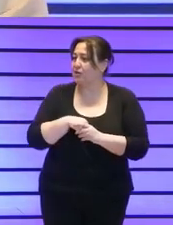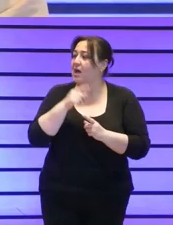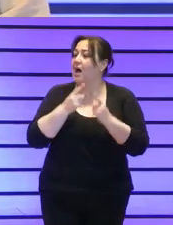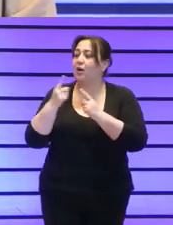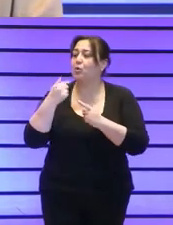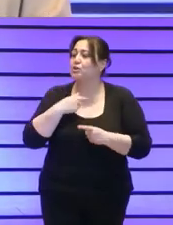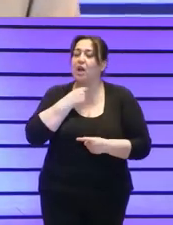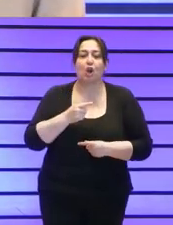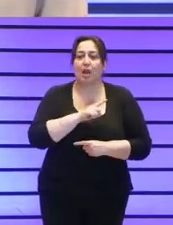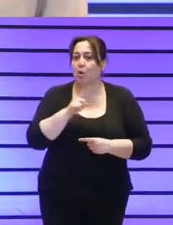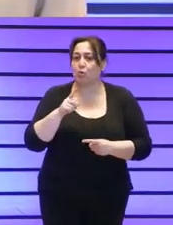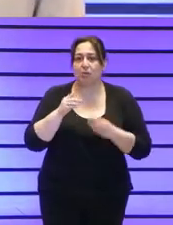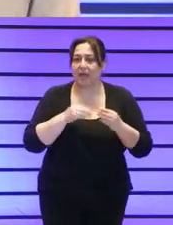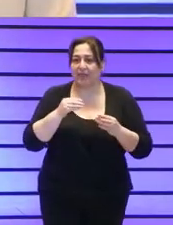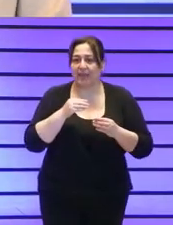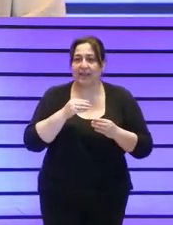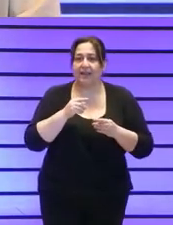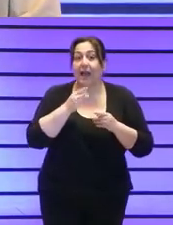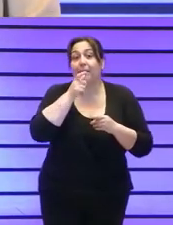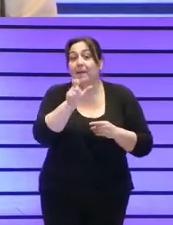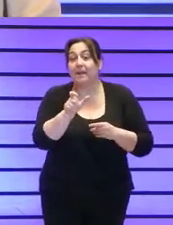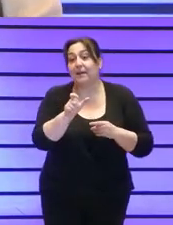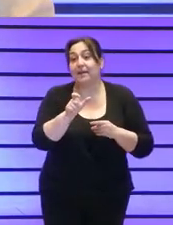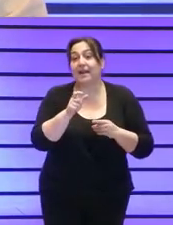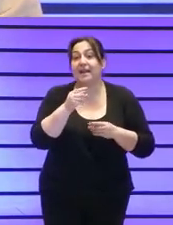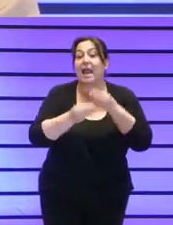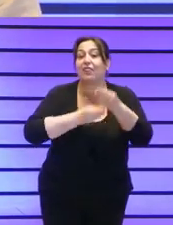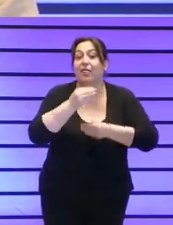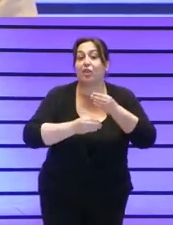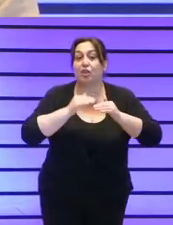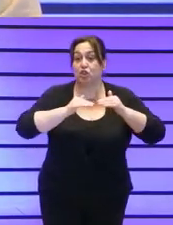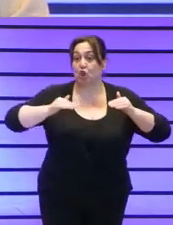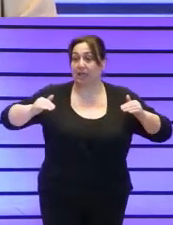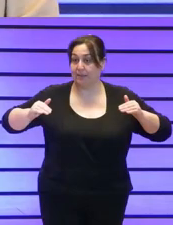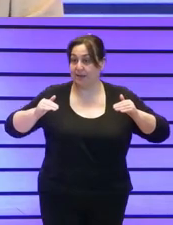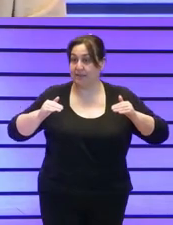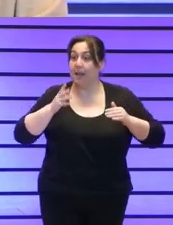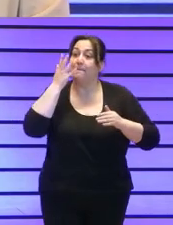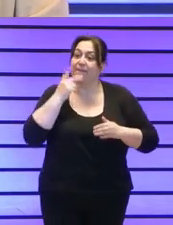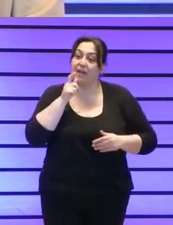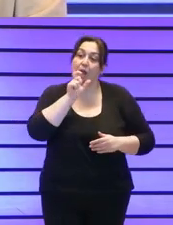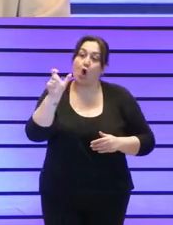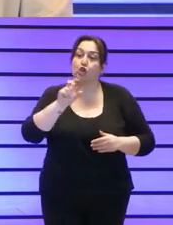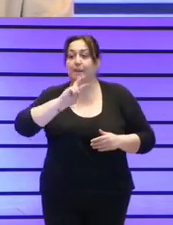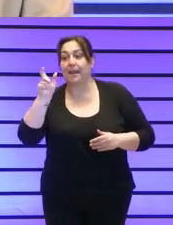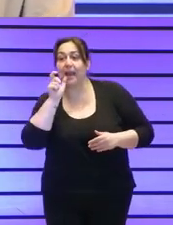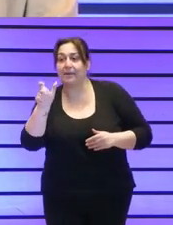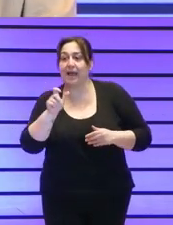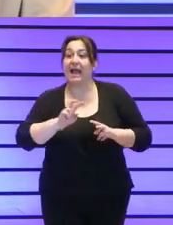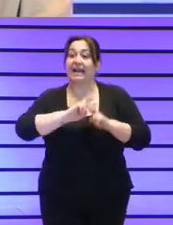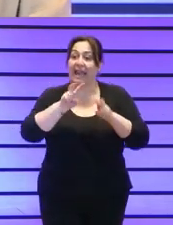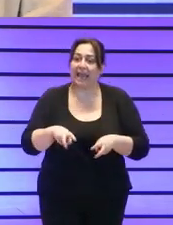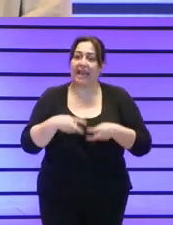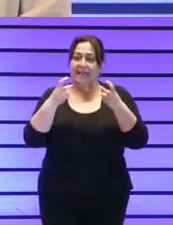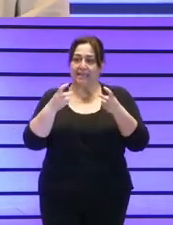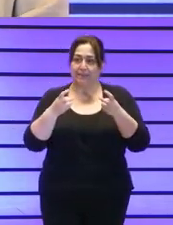les gusta hablar de organizaciones sostenibles y prefieren hablar de organizaciones regenerativas, ¿no? Como diciendo, bueno, eso ya